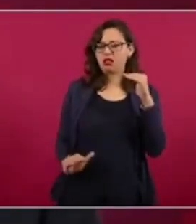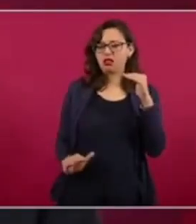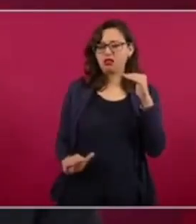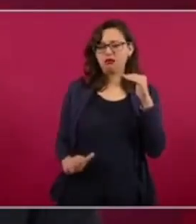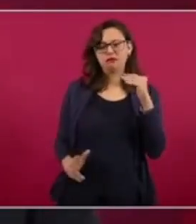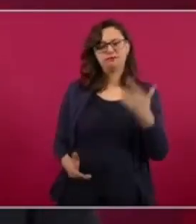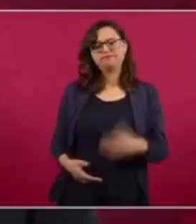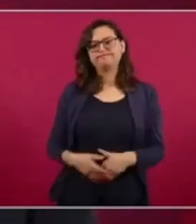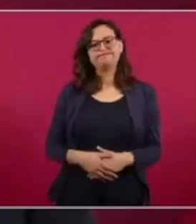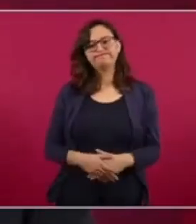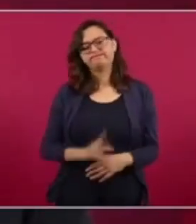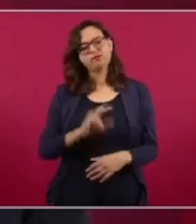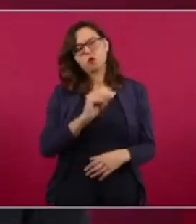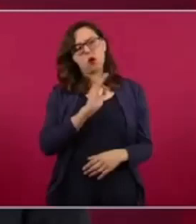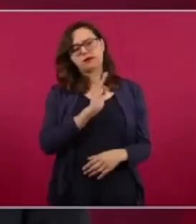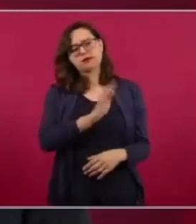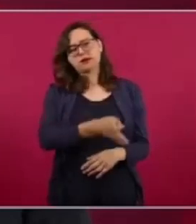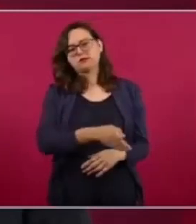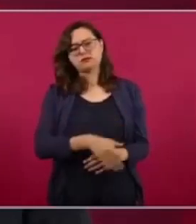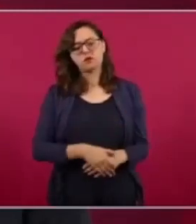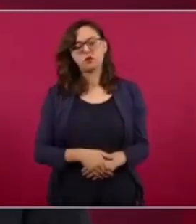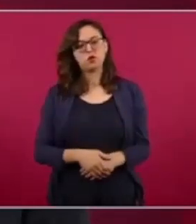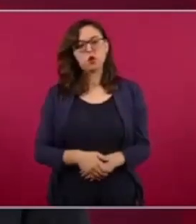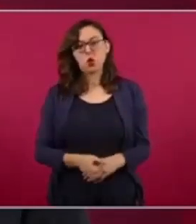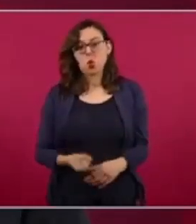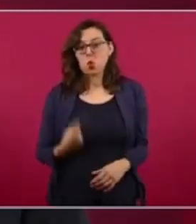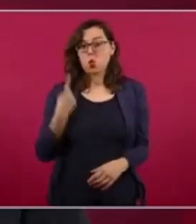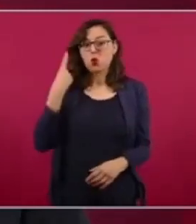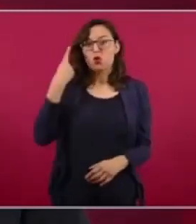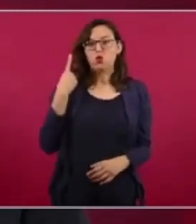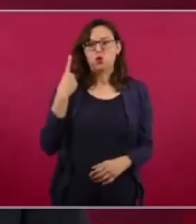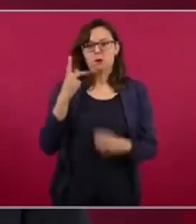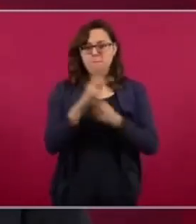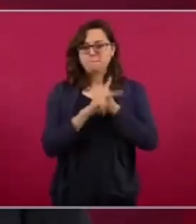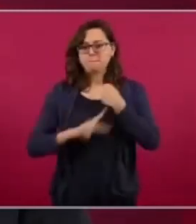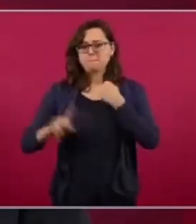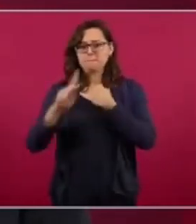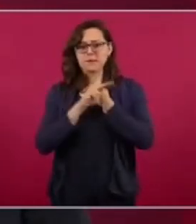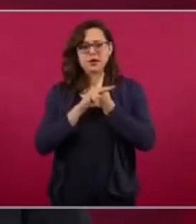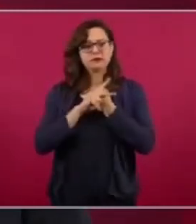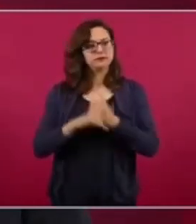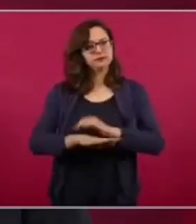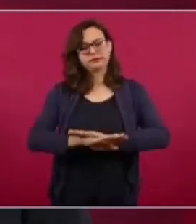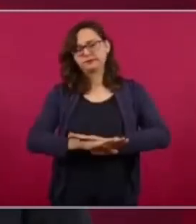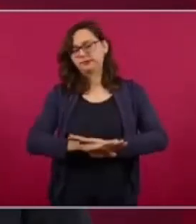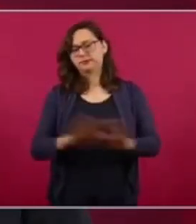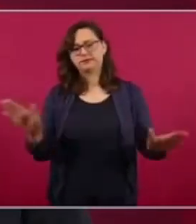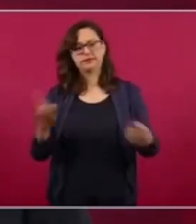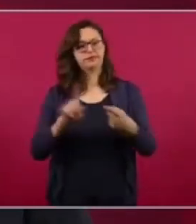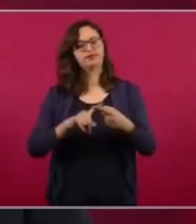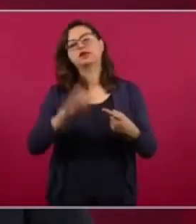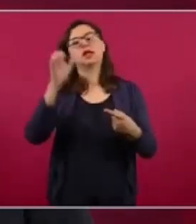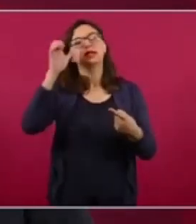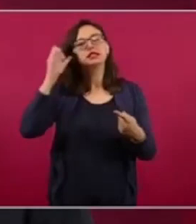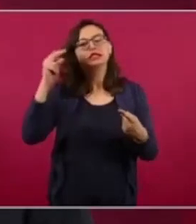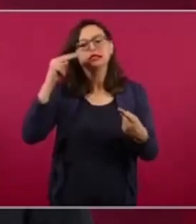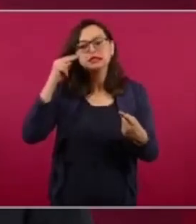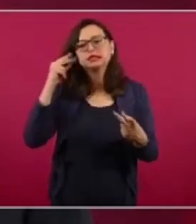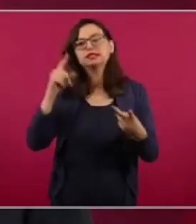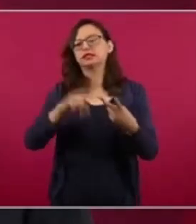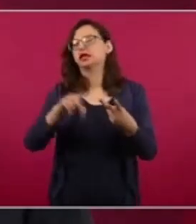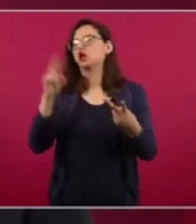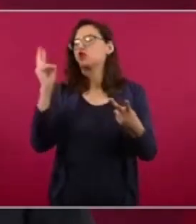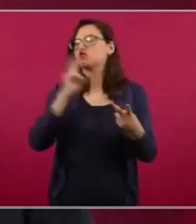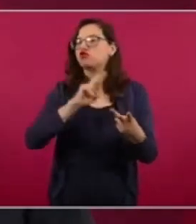de los países. No acepto hegemonías ni de China, ni de Rusia,